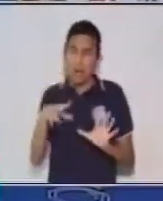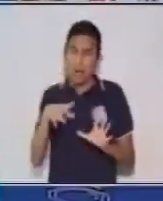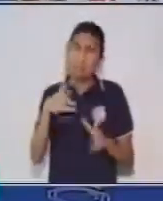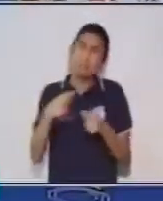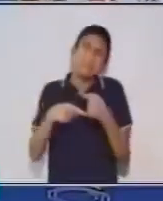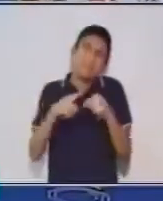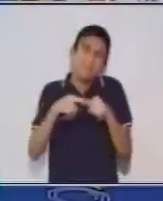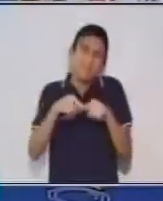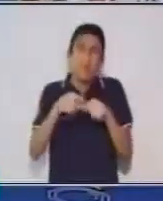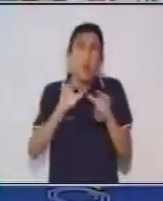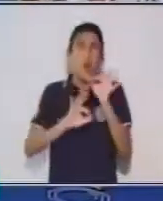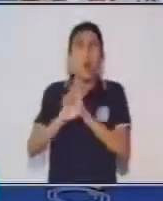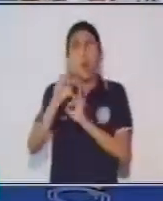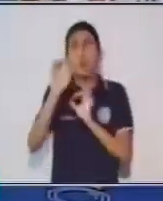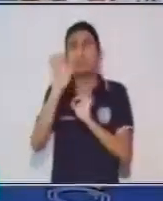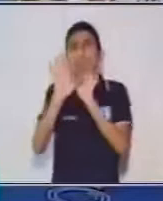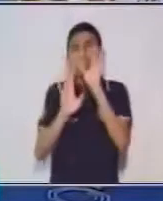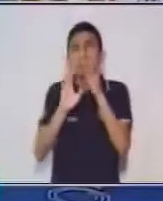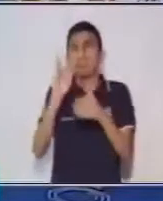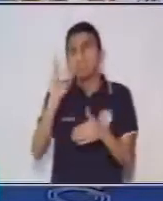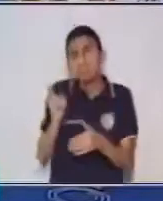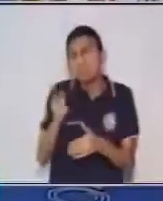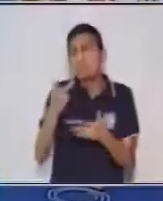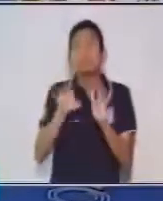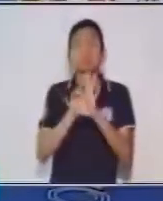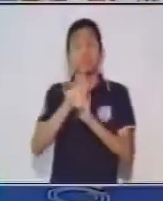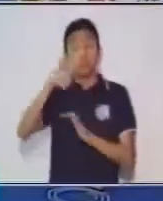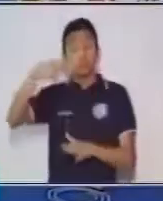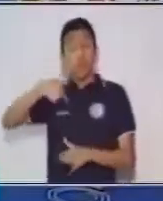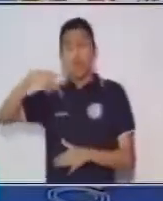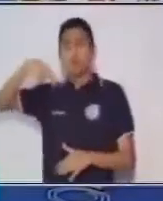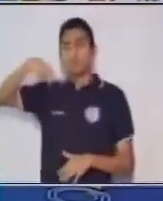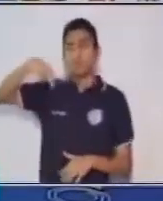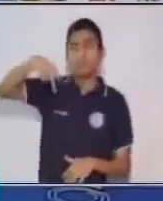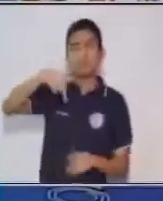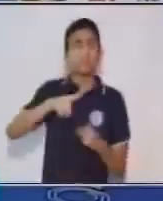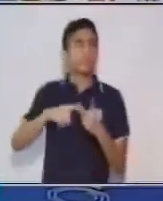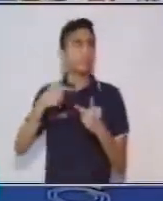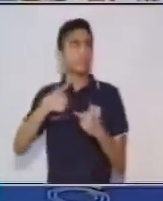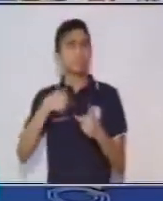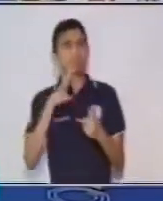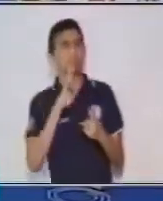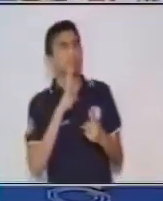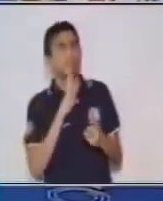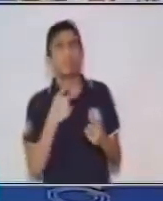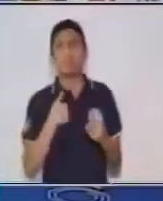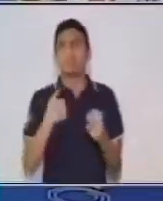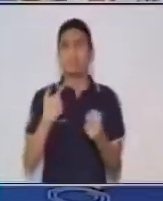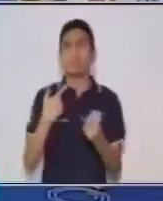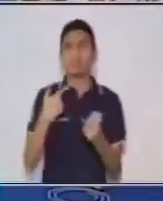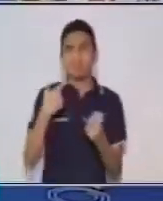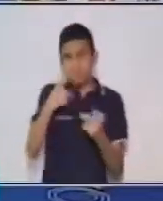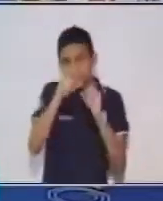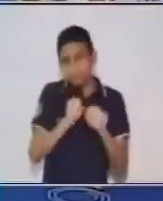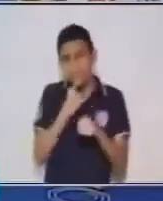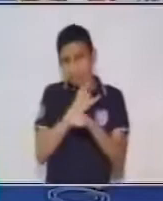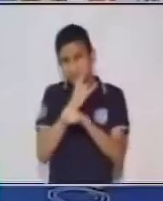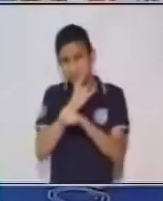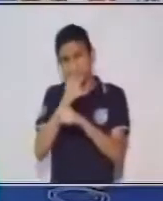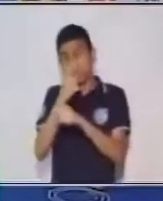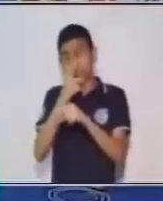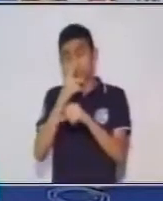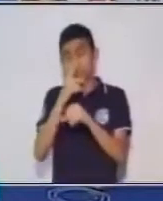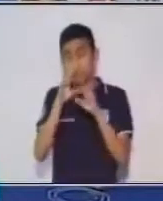hacemos siempre. Yo camino, yo hablo, es decir, puede que esté sucediendo ahorita